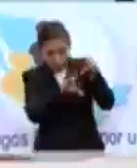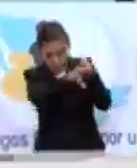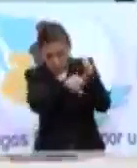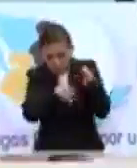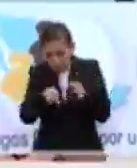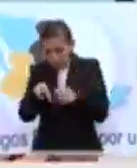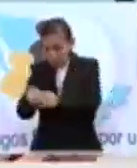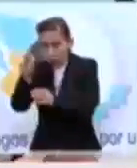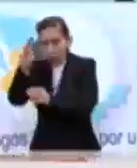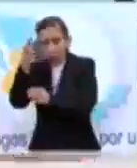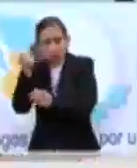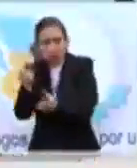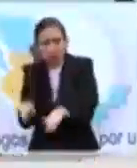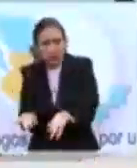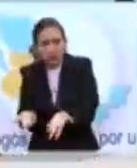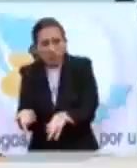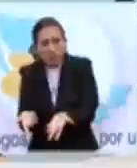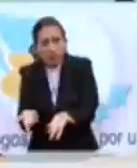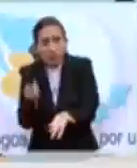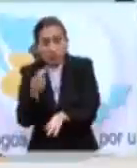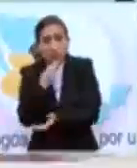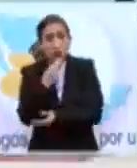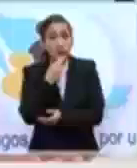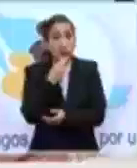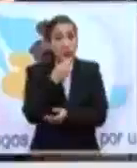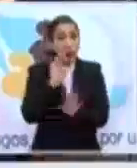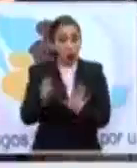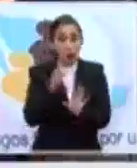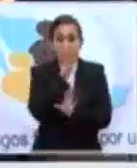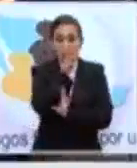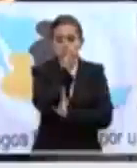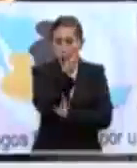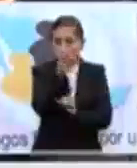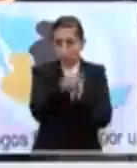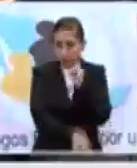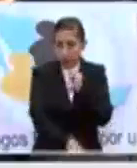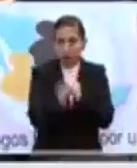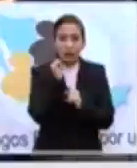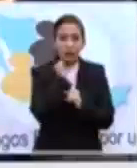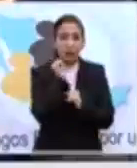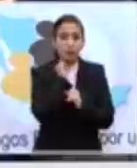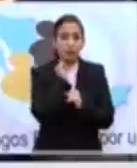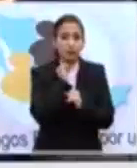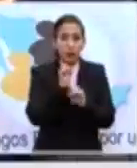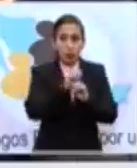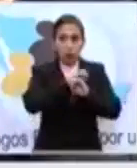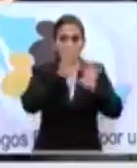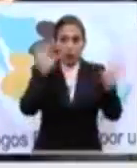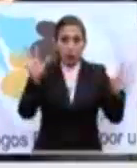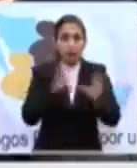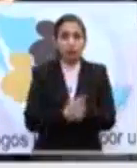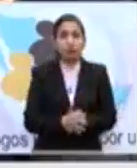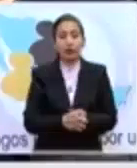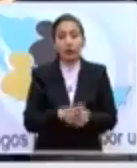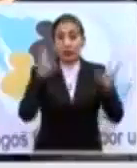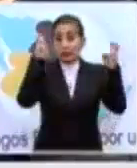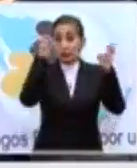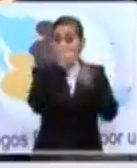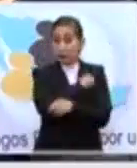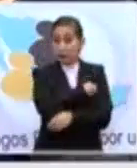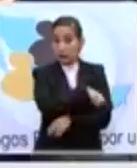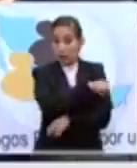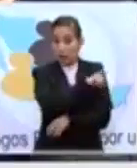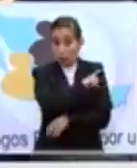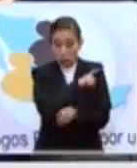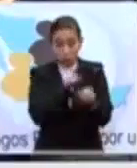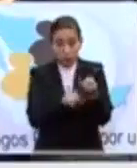¿Qué universalidad es esa? Eso me permitiría terminar respondiendo, senador Mayans, con mucha claridad. En materia de salud,